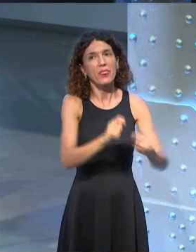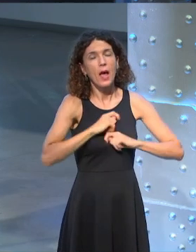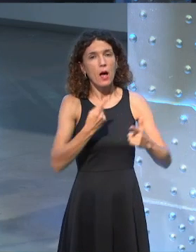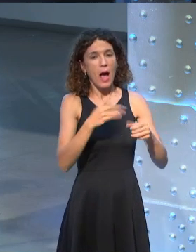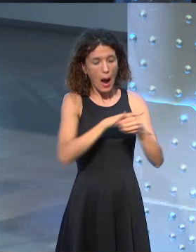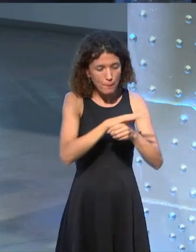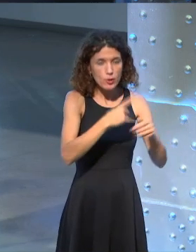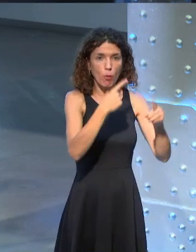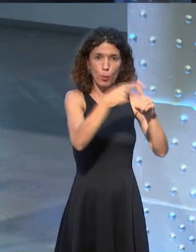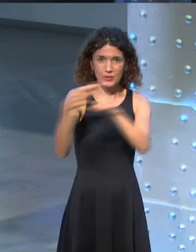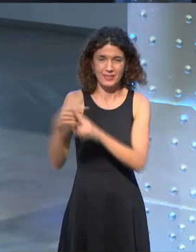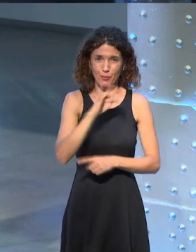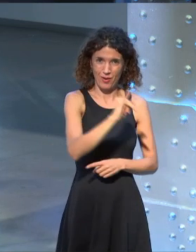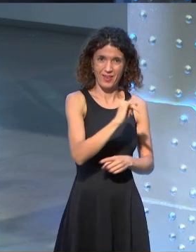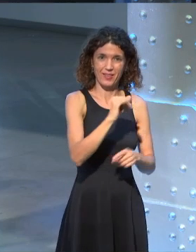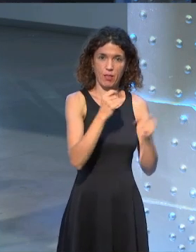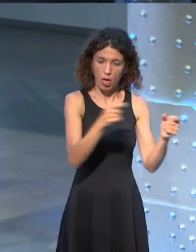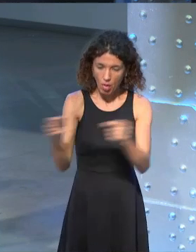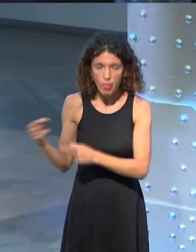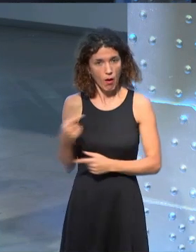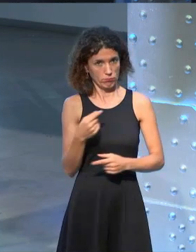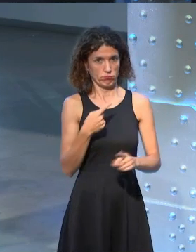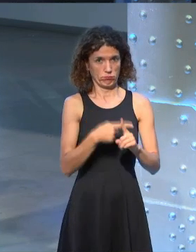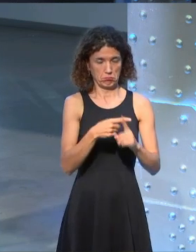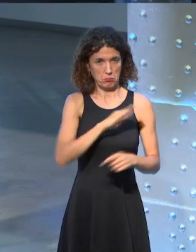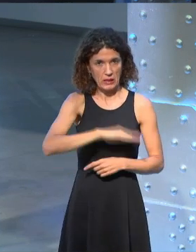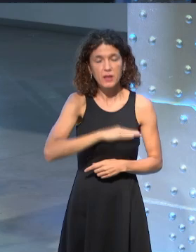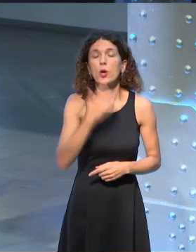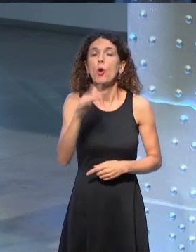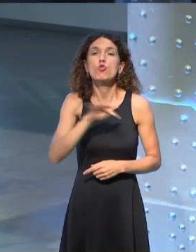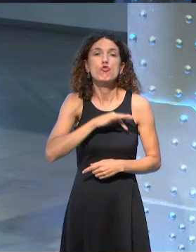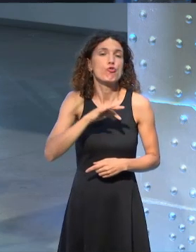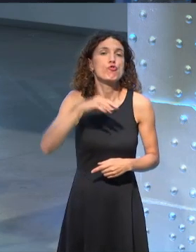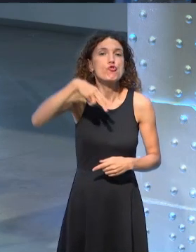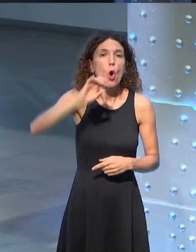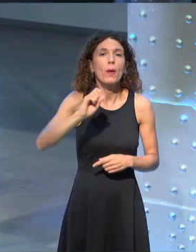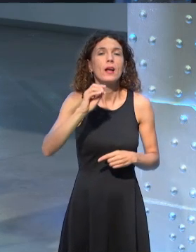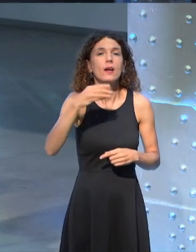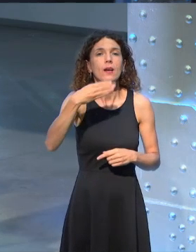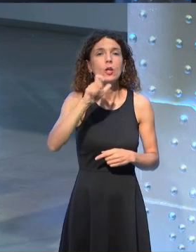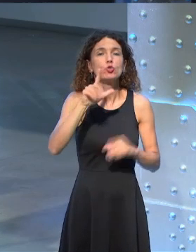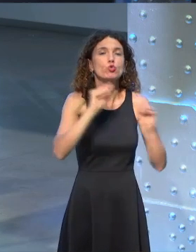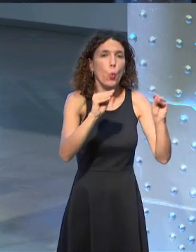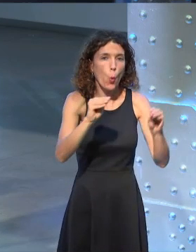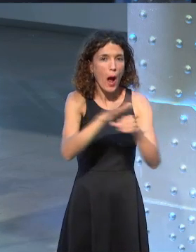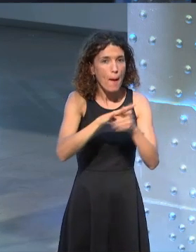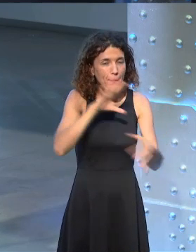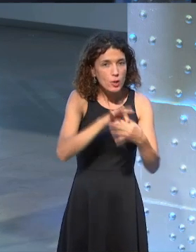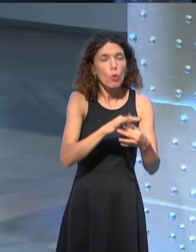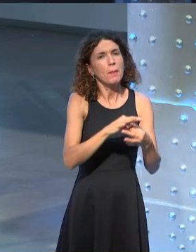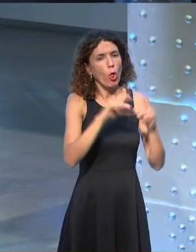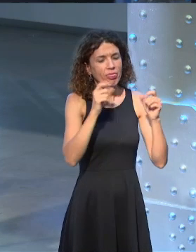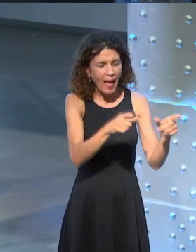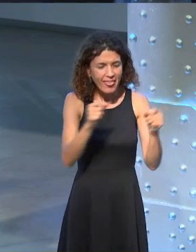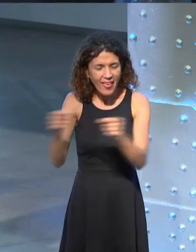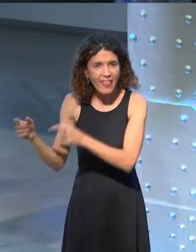otros ámbitos, pues igual han tenido el Nobel de su ámbito, pero sí que han contribuido en diferentes